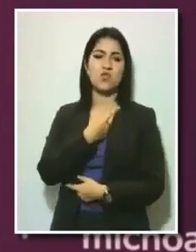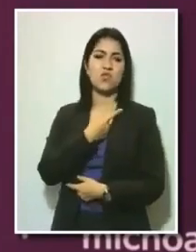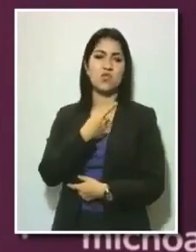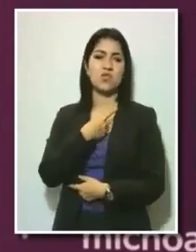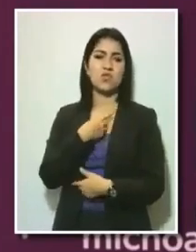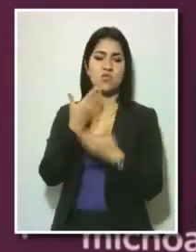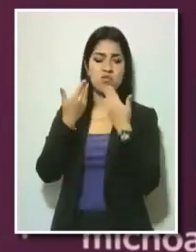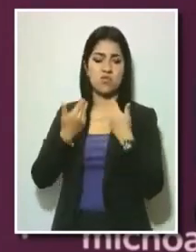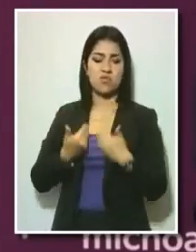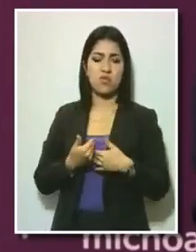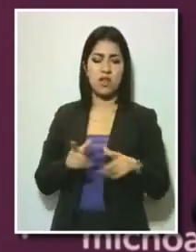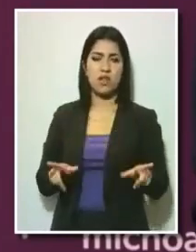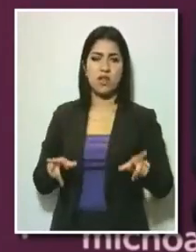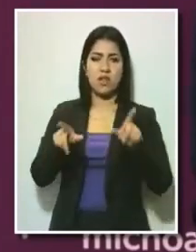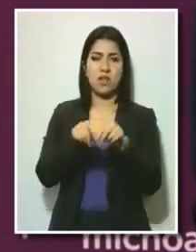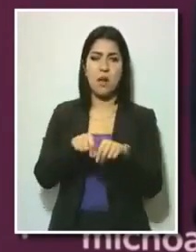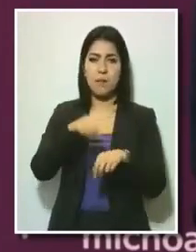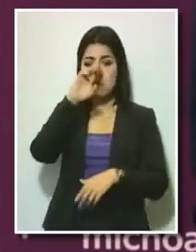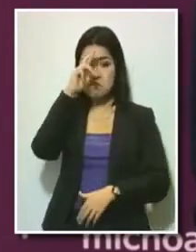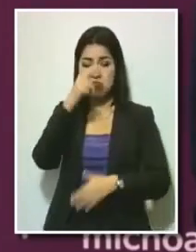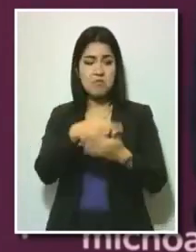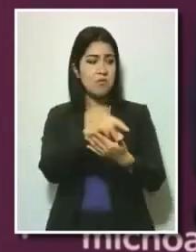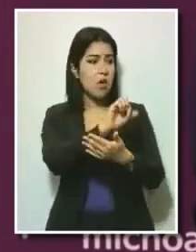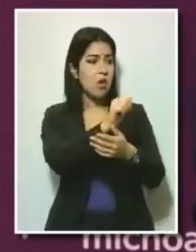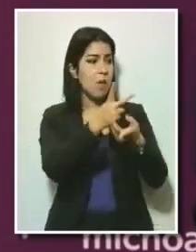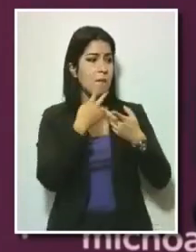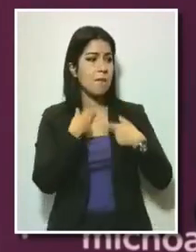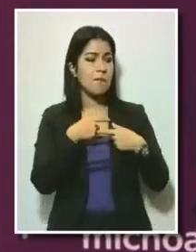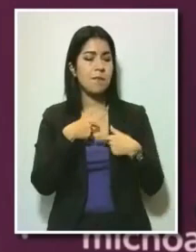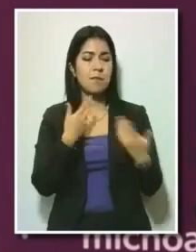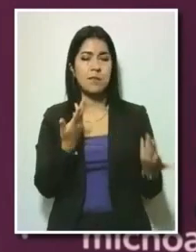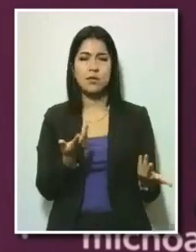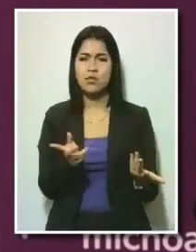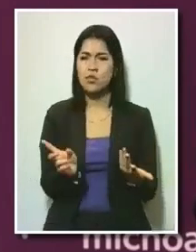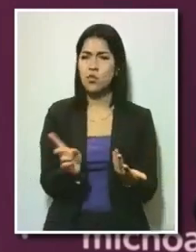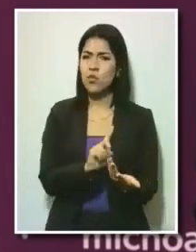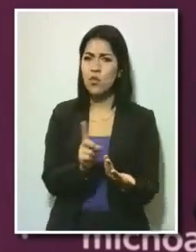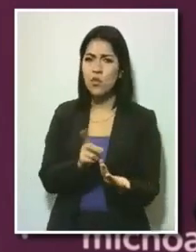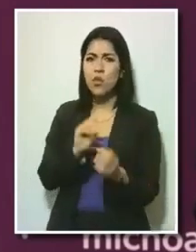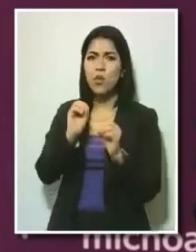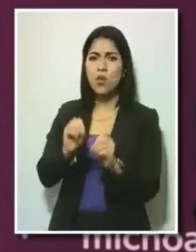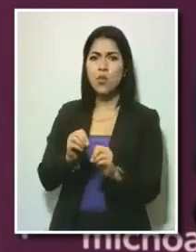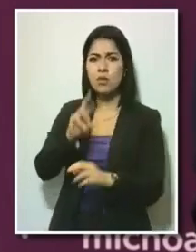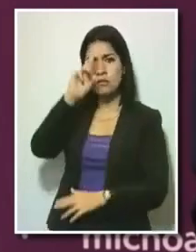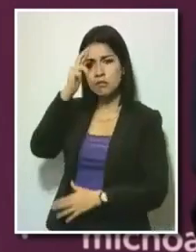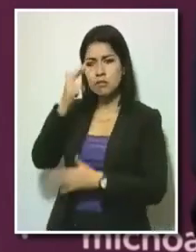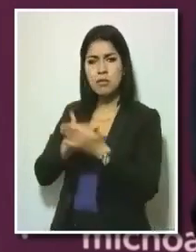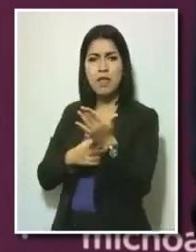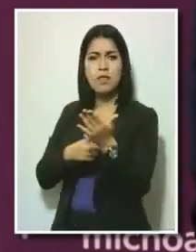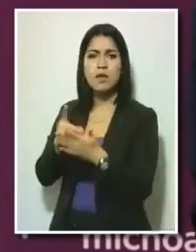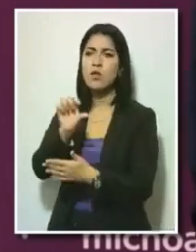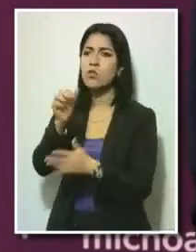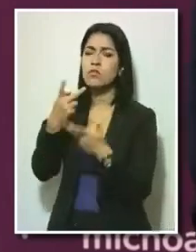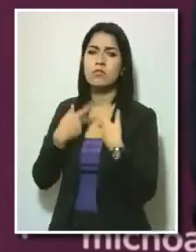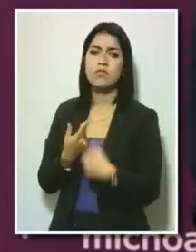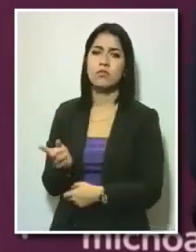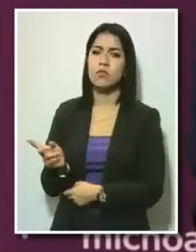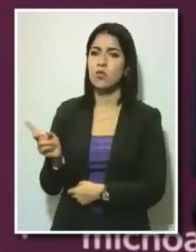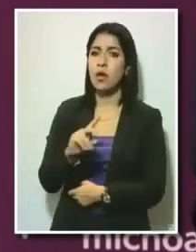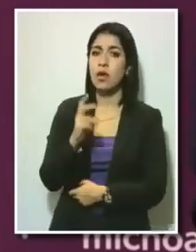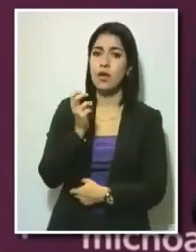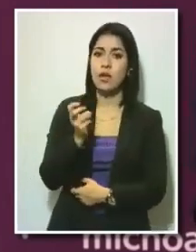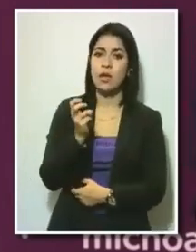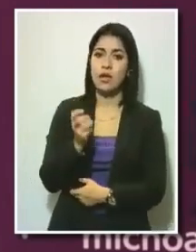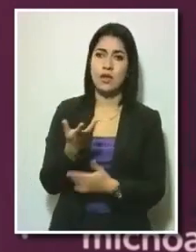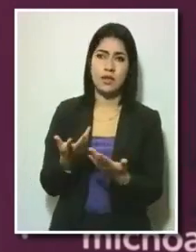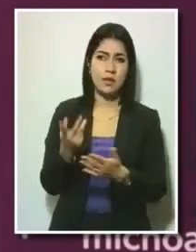de violación al otro individuo o de violación a los derechos de los otros, y eso sí es